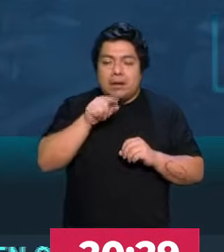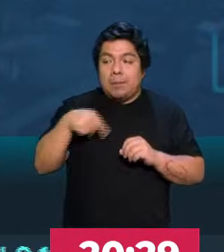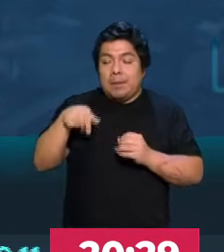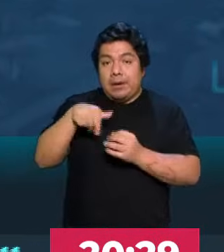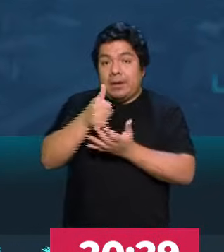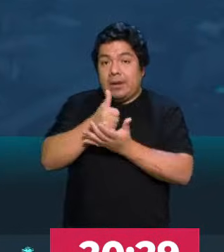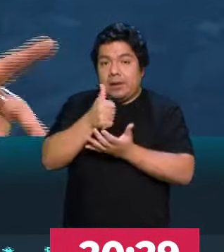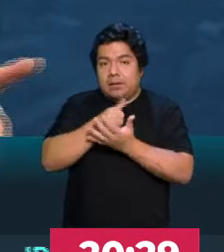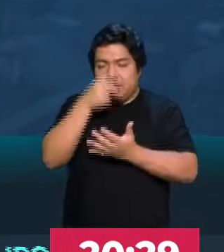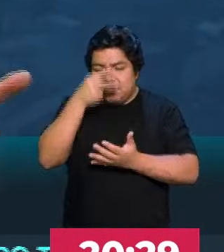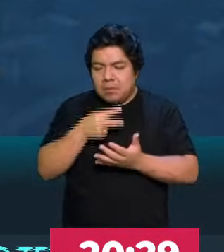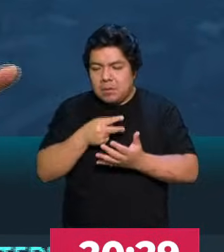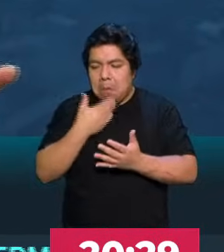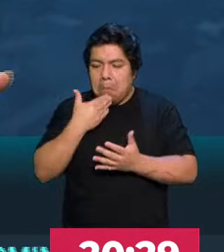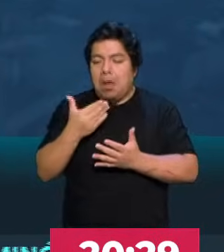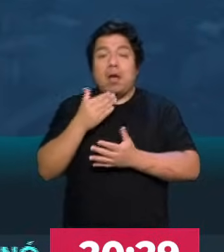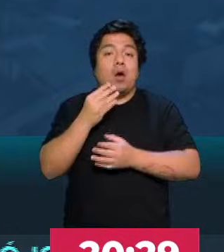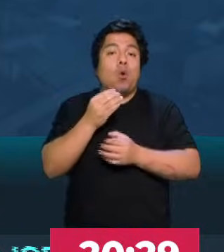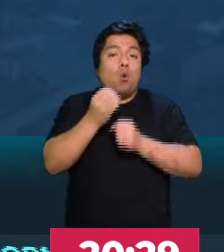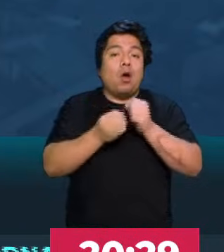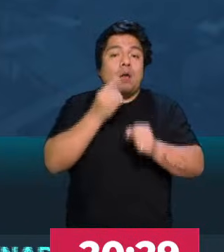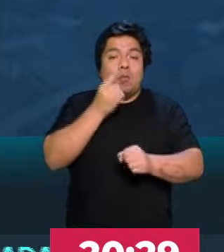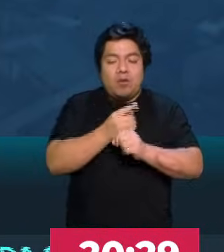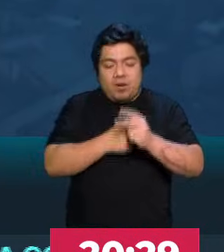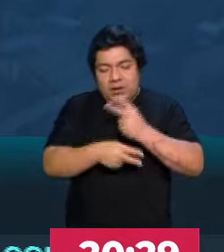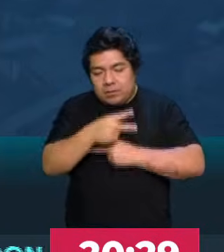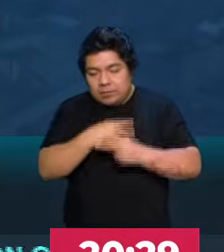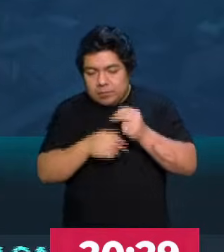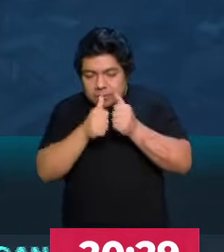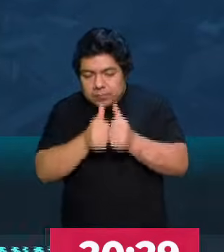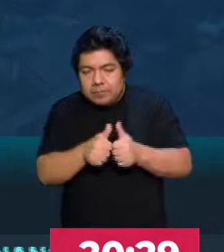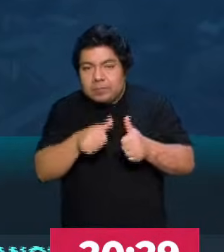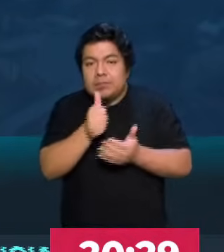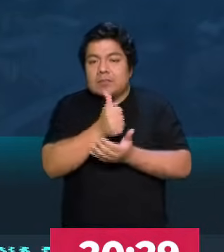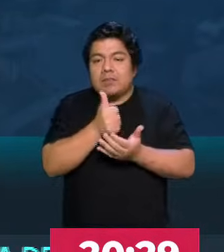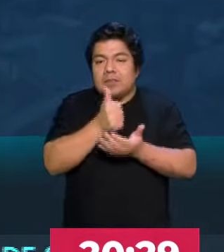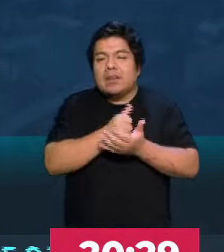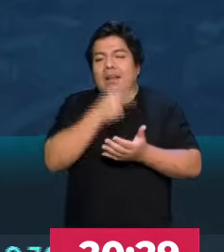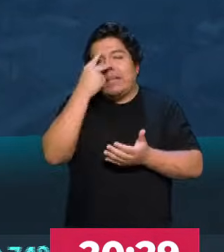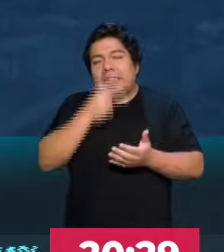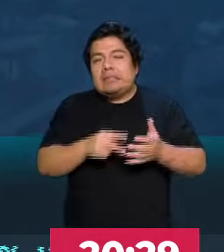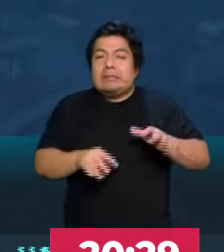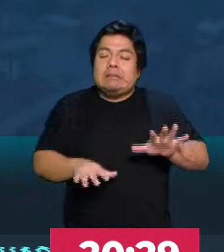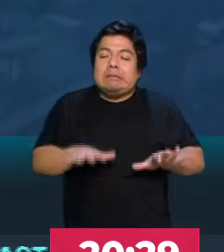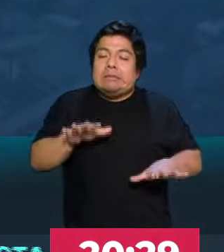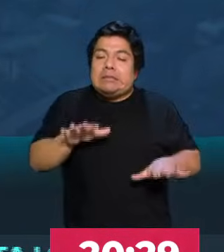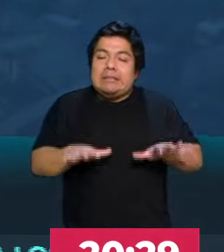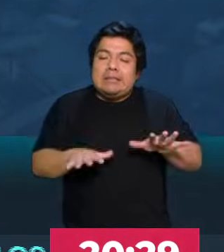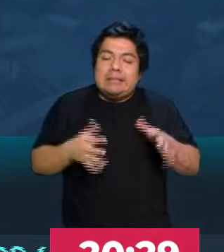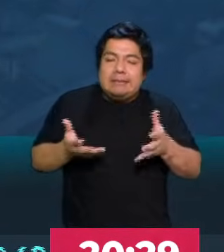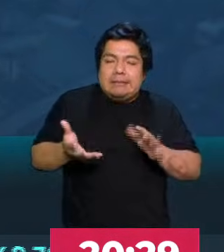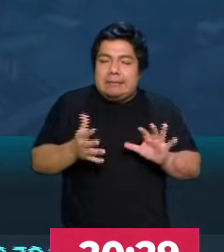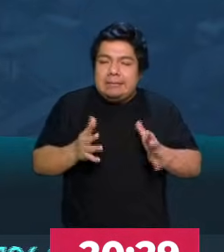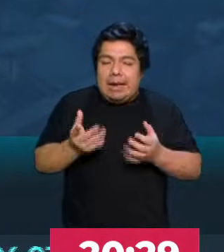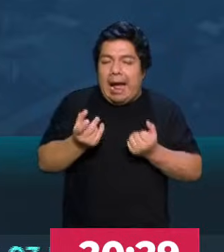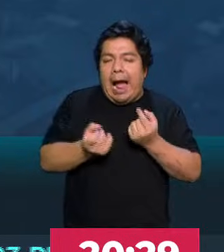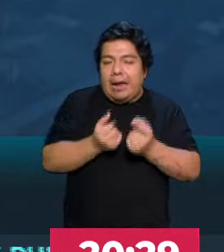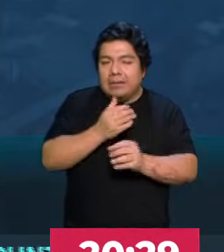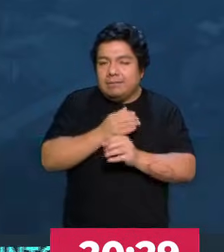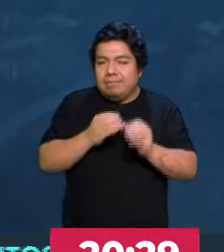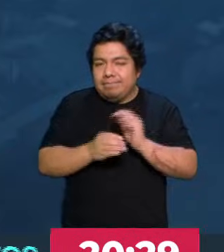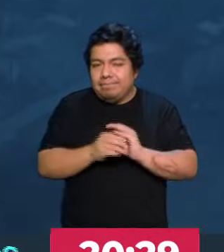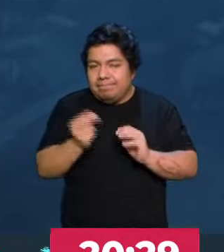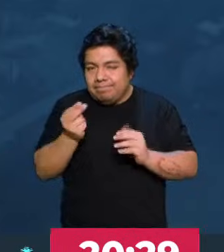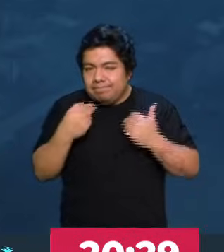una oportunidad, no necesariamente se han instalado al final, porque esta ciudad tiene lo suyito, ¿no? También uno tiene que ser de aquí para entender ciertas cosas.